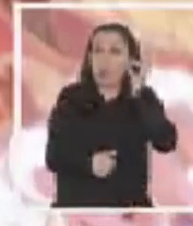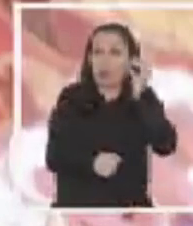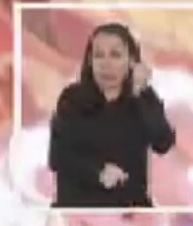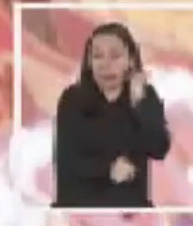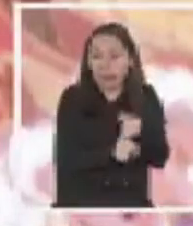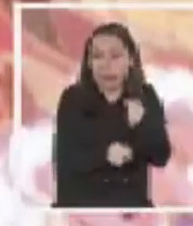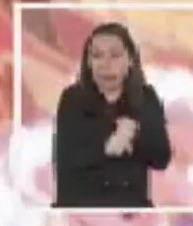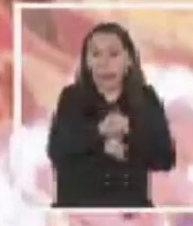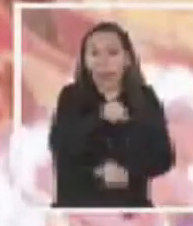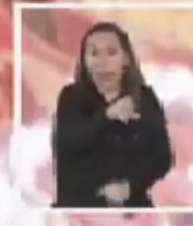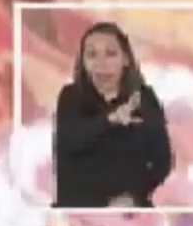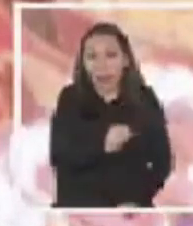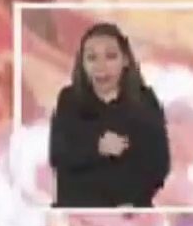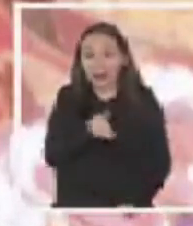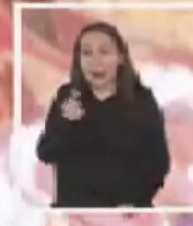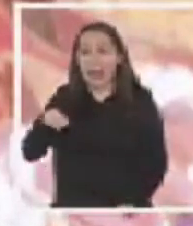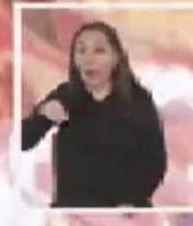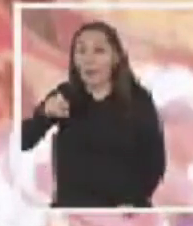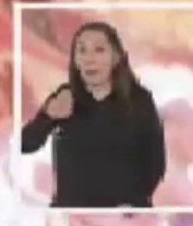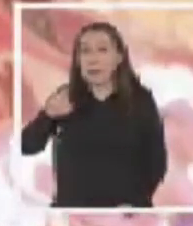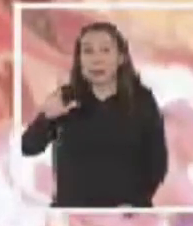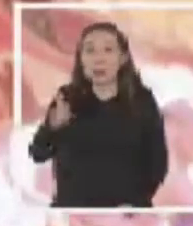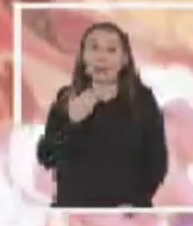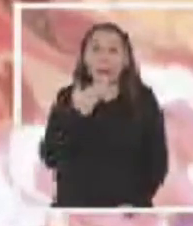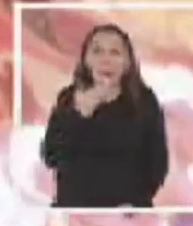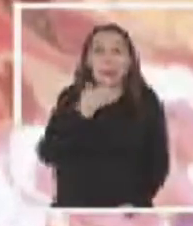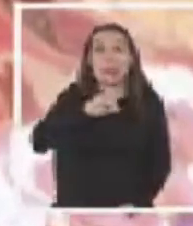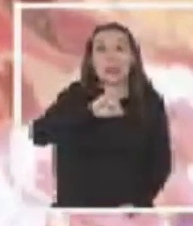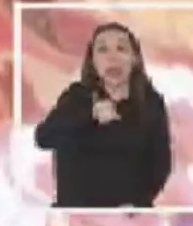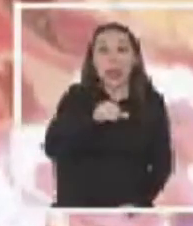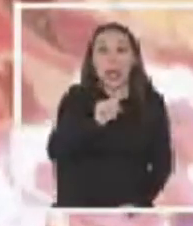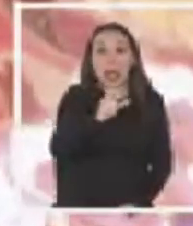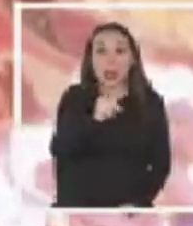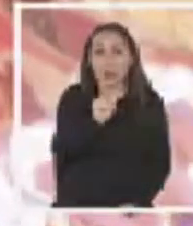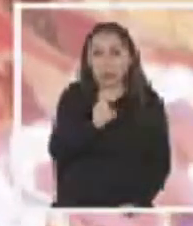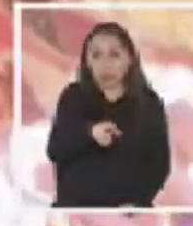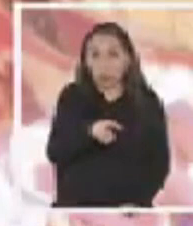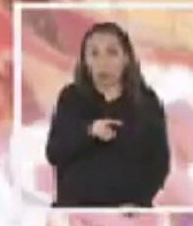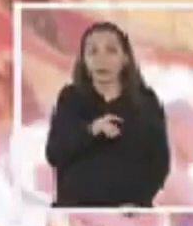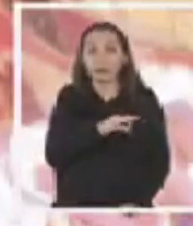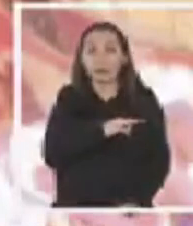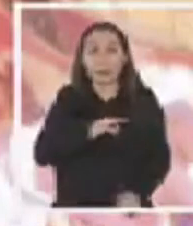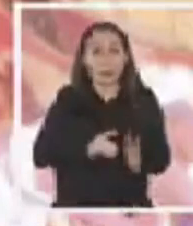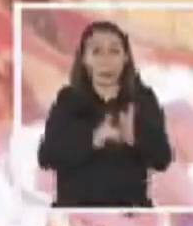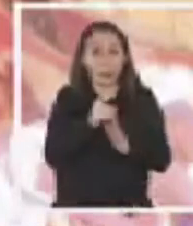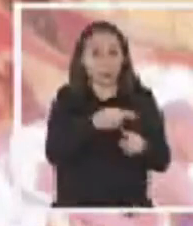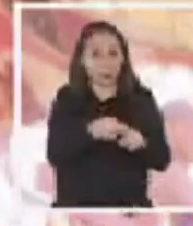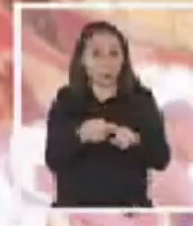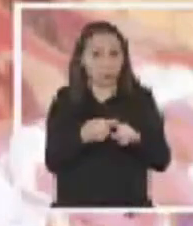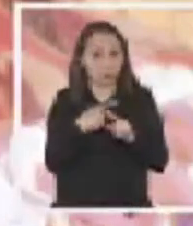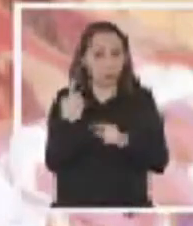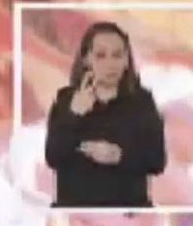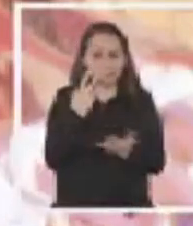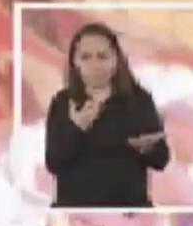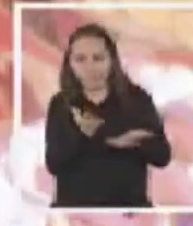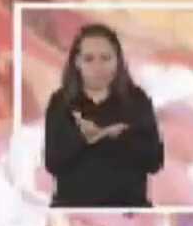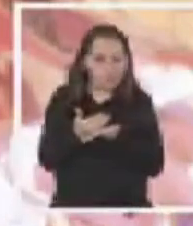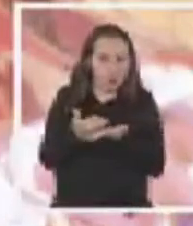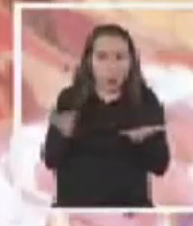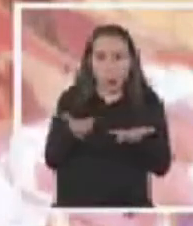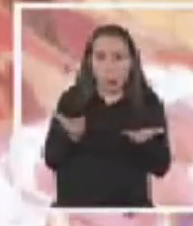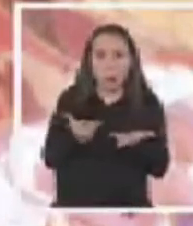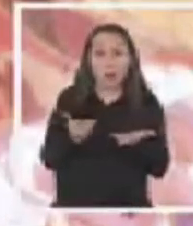ja y Mario Marcel y Giorgio Jackson que también está trabajando con nosotros Nos pusimos a ver cómo hacerlo